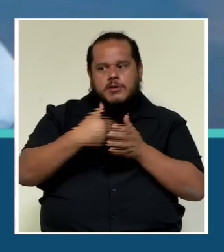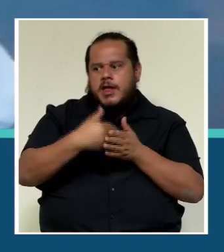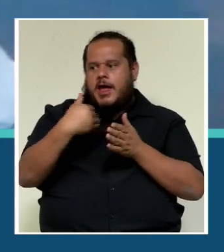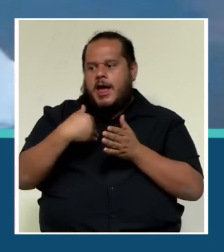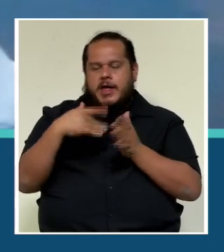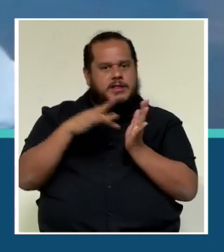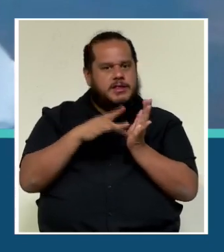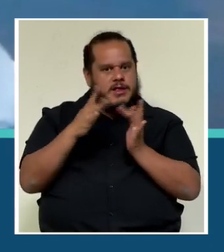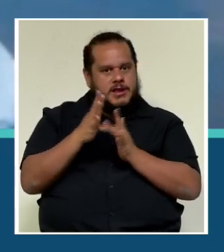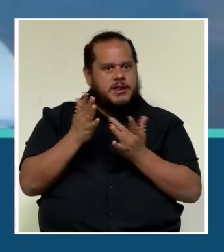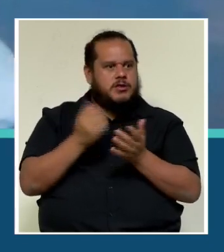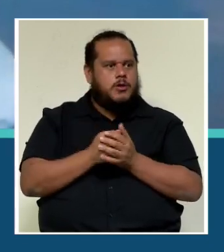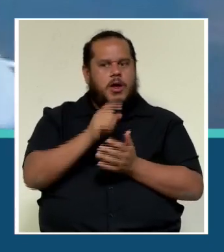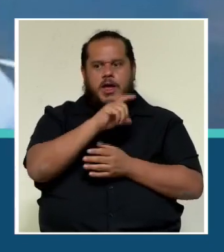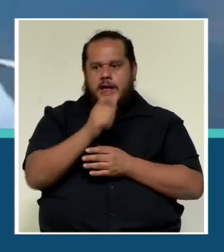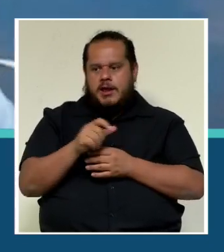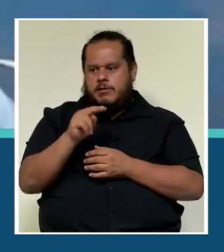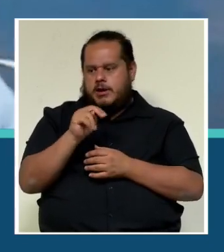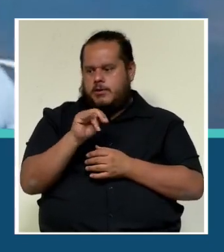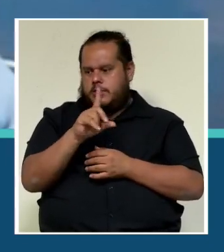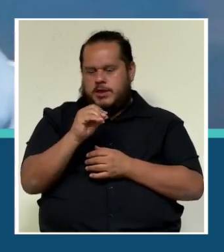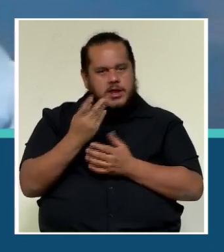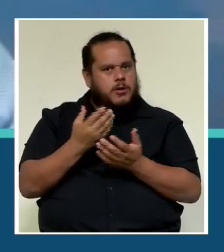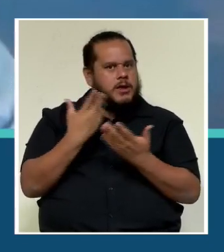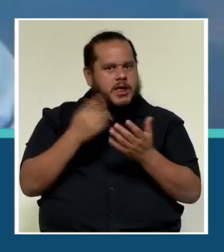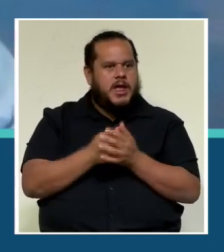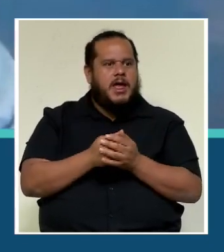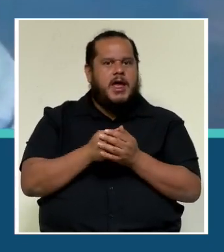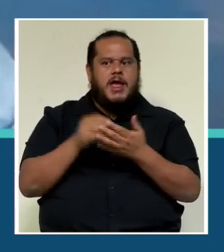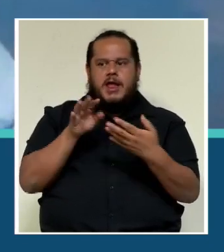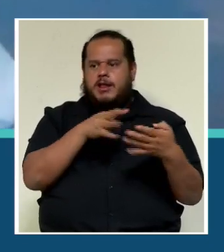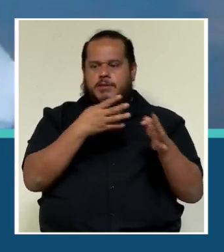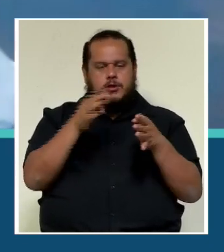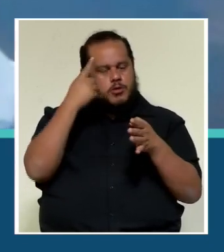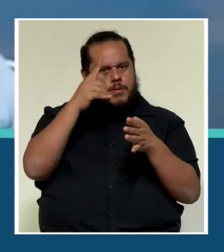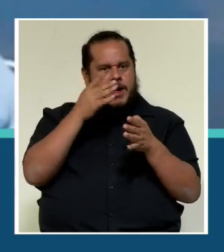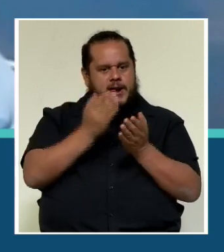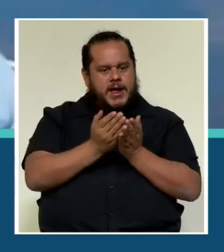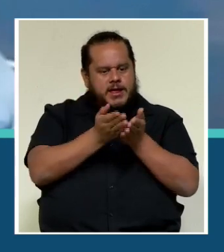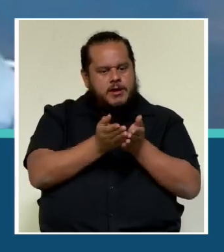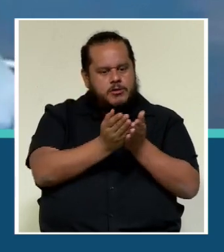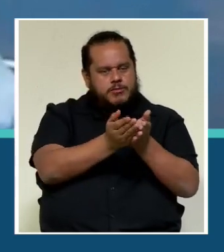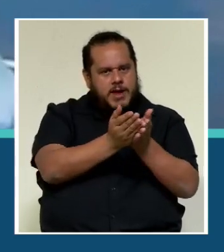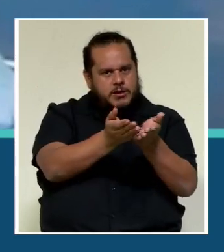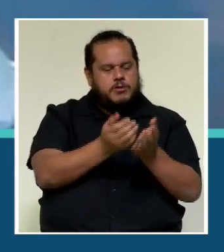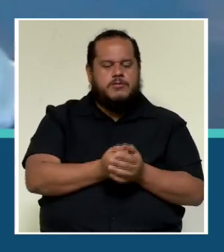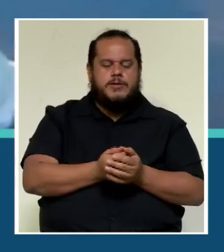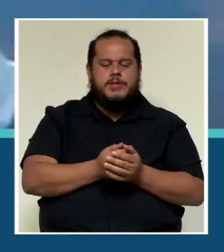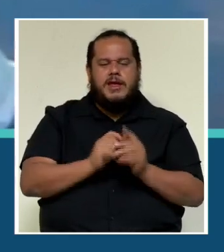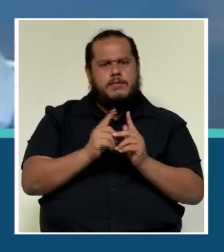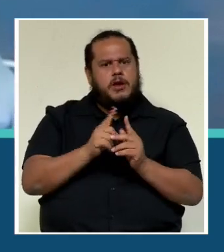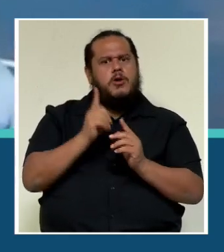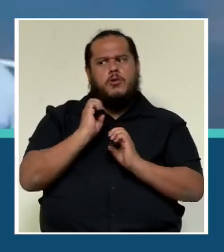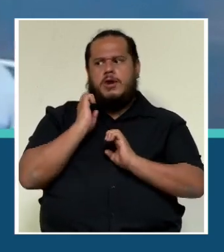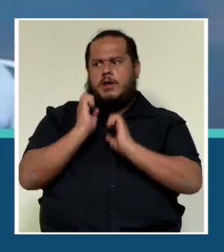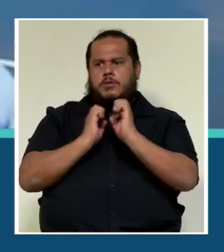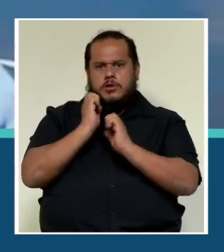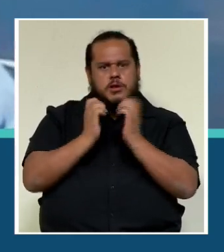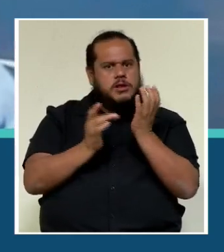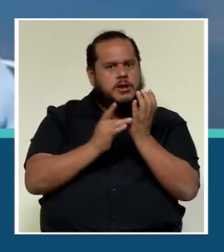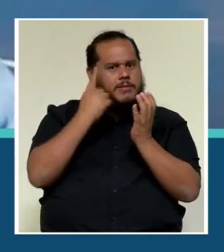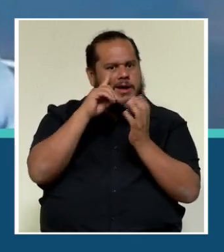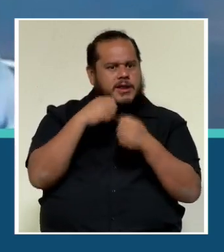incluso en el río Nilo se aprovechaba el viento para impulsar los barcos, y desde ahí viene una evolución permanente de la tecnología para